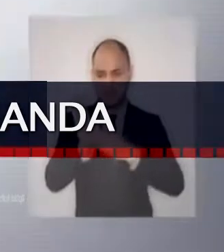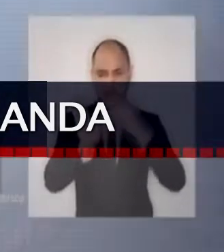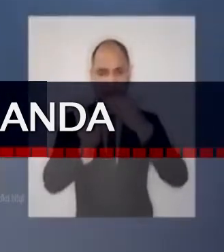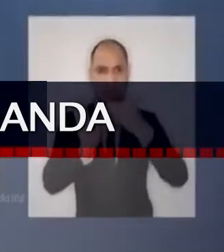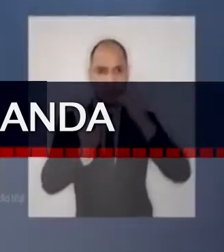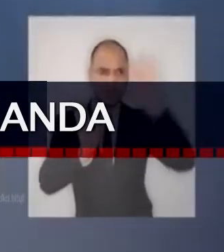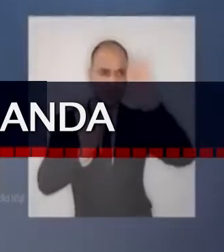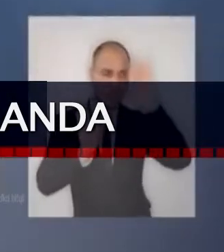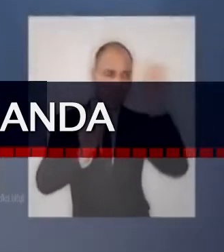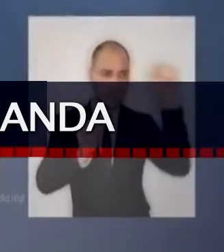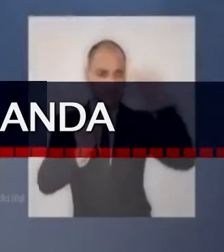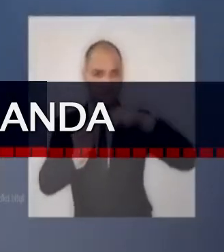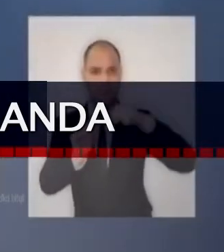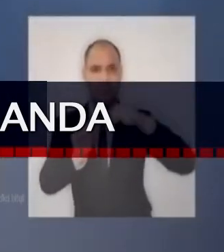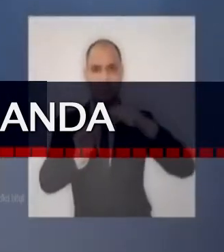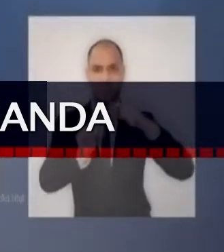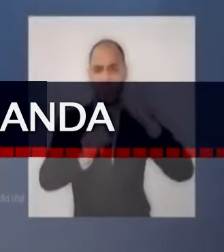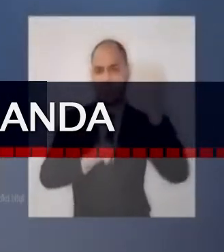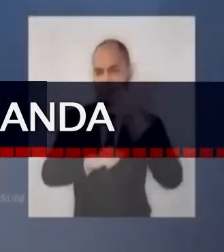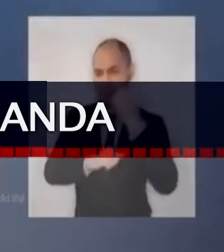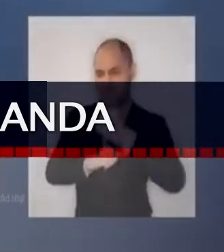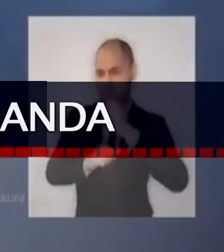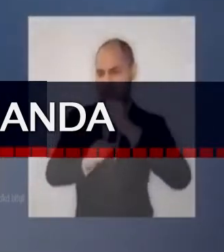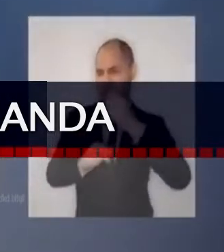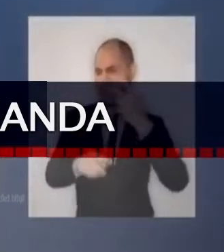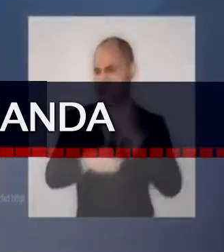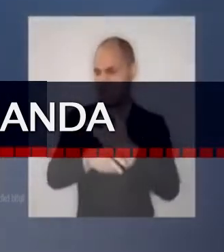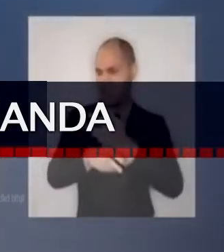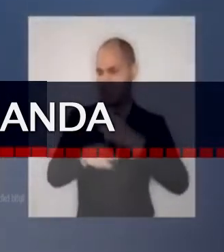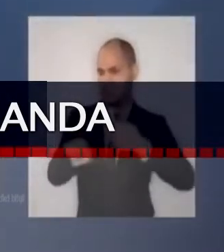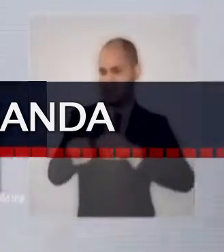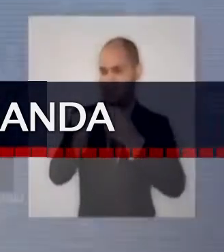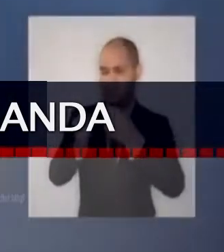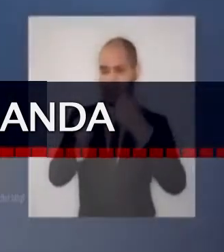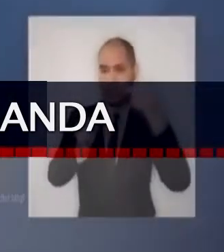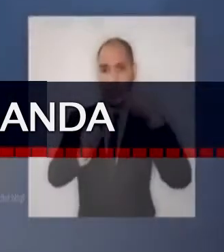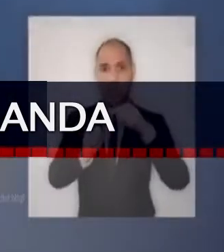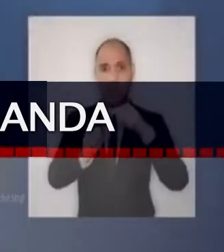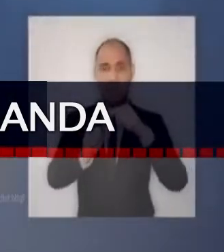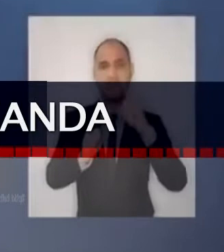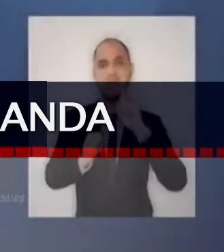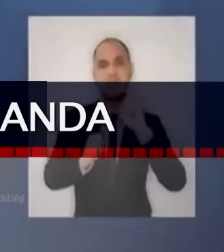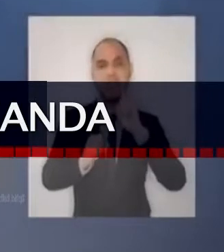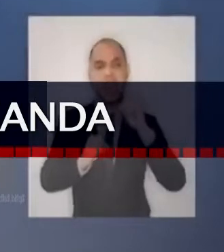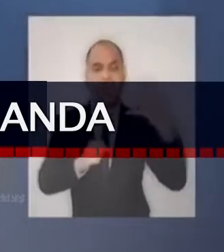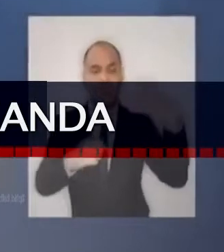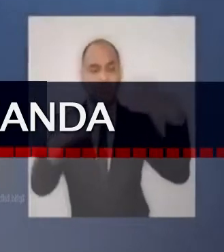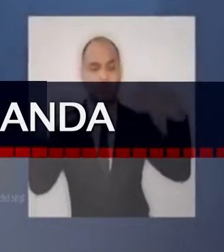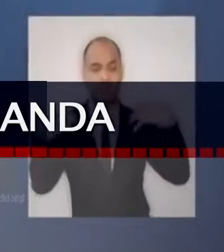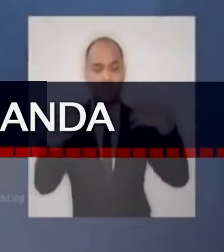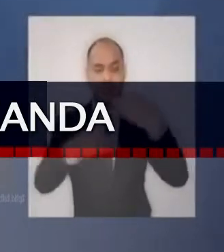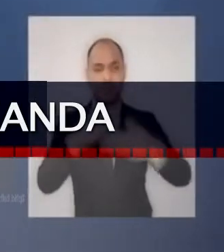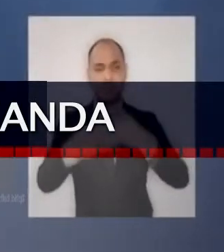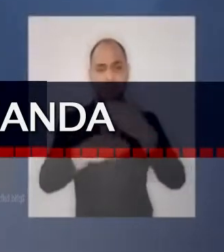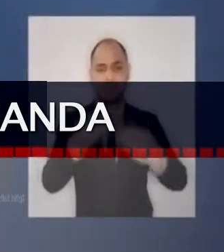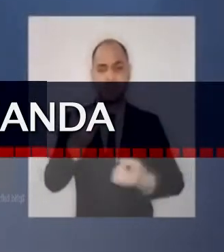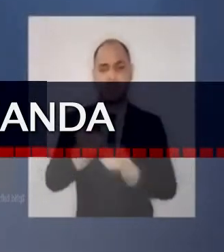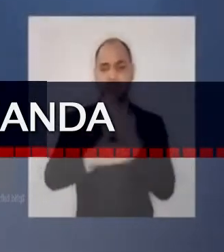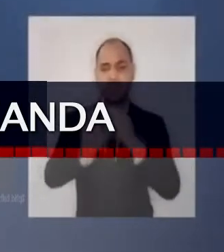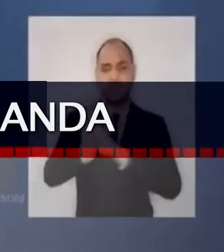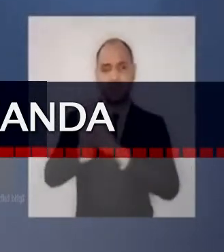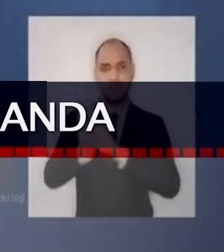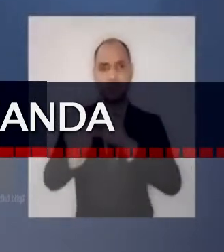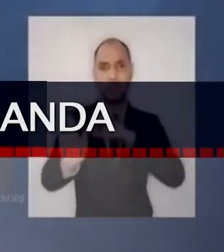de la Cofraternidad de Iglesias Evangélicas de la provincia, Pastor Ulises Riquelme, indicó que este proceso no puede seguir dividiendo a las comunidades